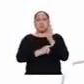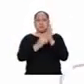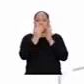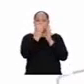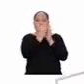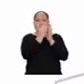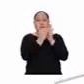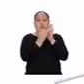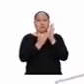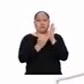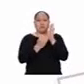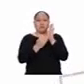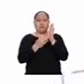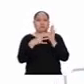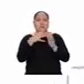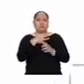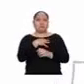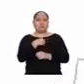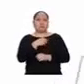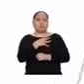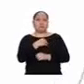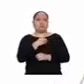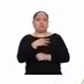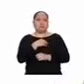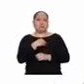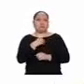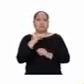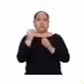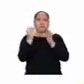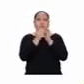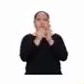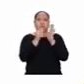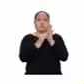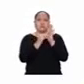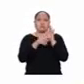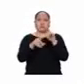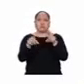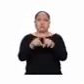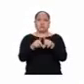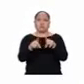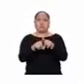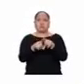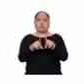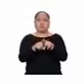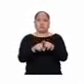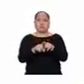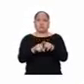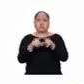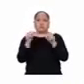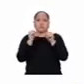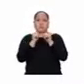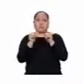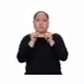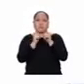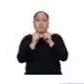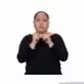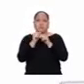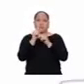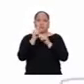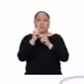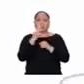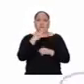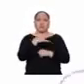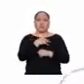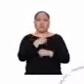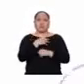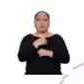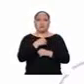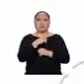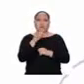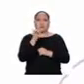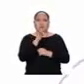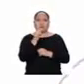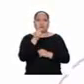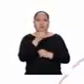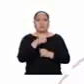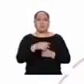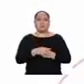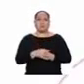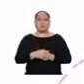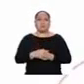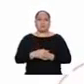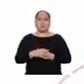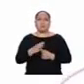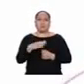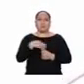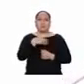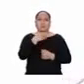mis entrevistados y puse también el número de personas que tenían esas edades. Y en